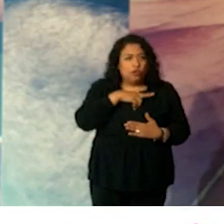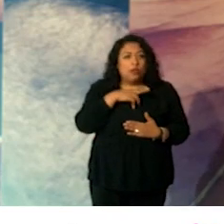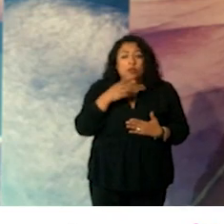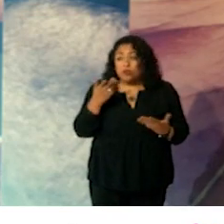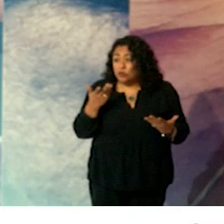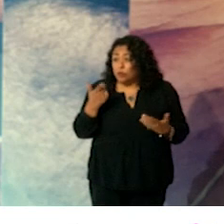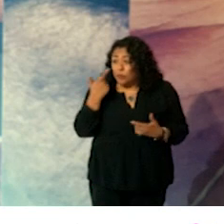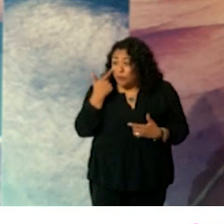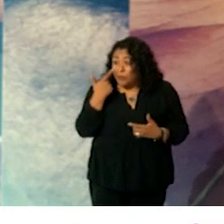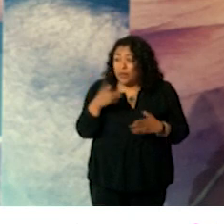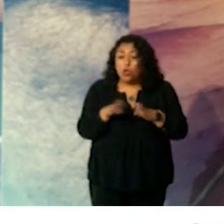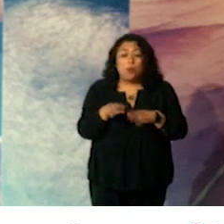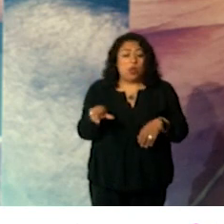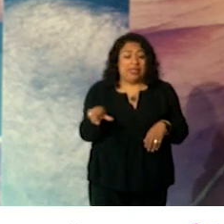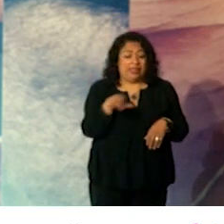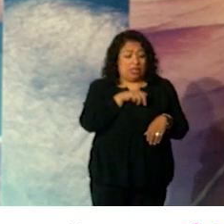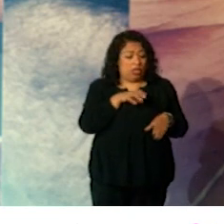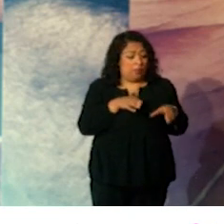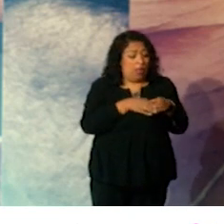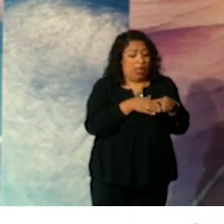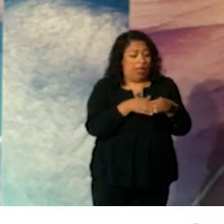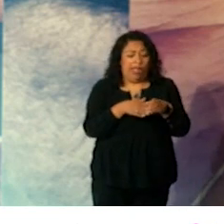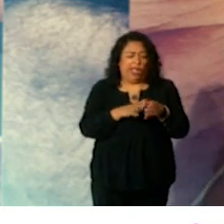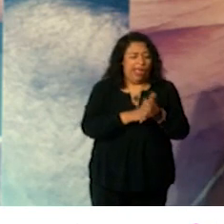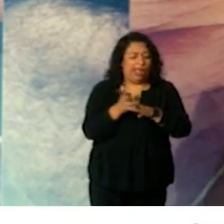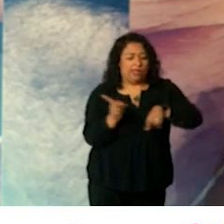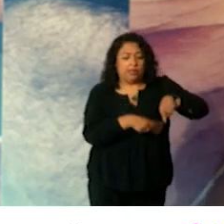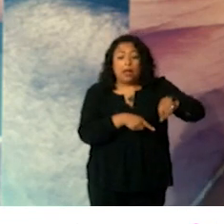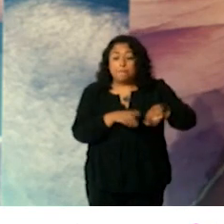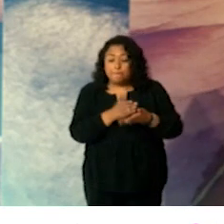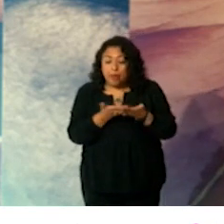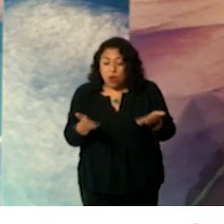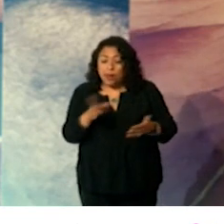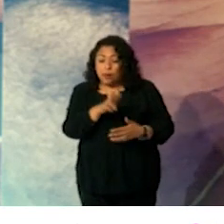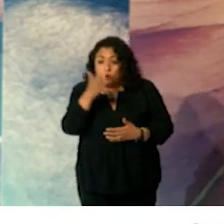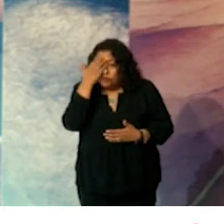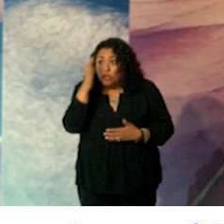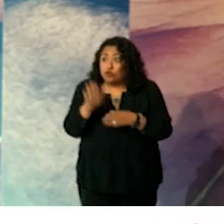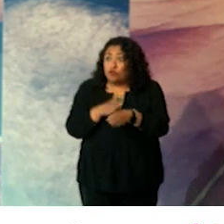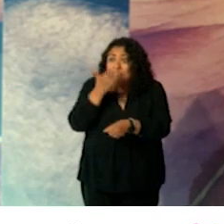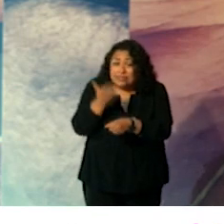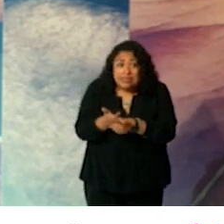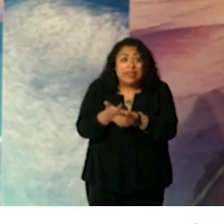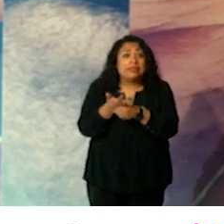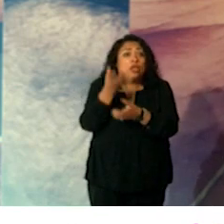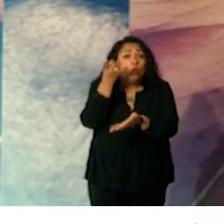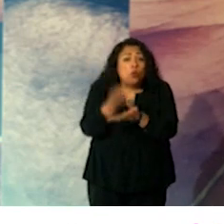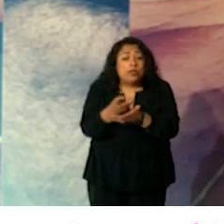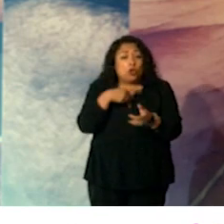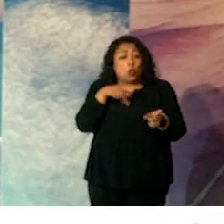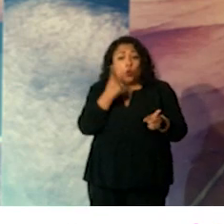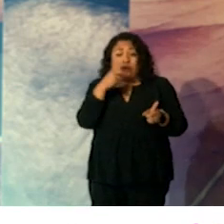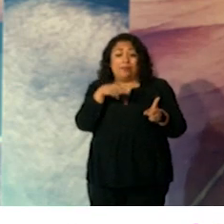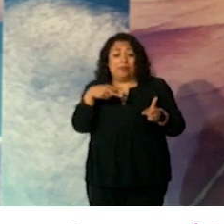abandonemos el egoísmo intelectual y pasemos a reconocer que ya no es suficiente solo la